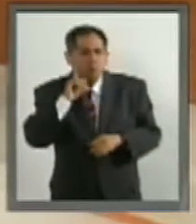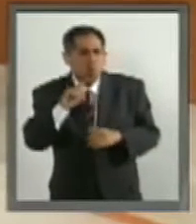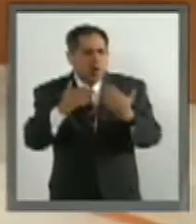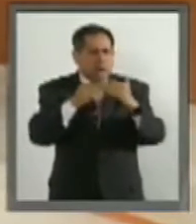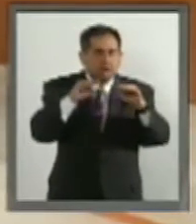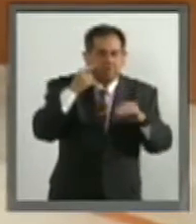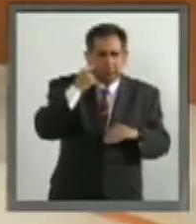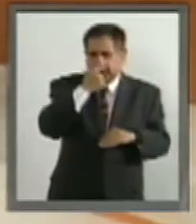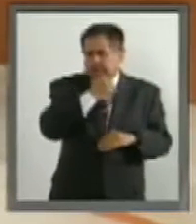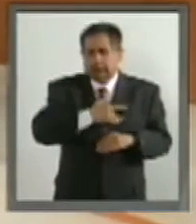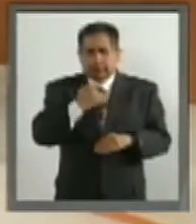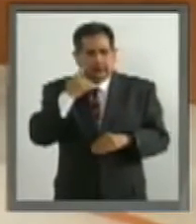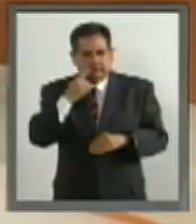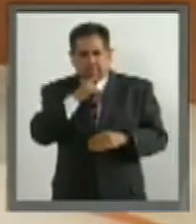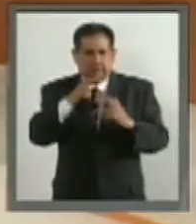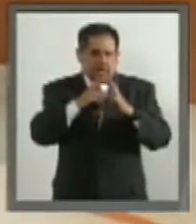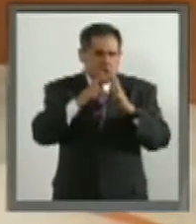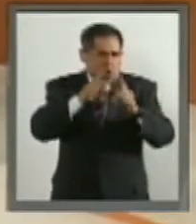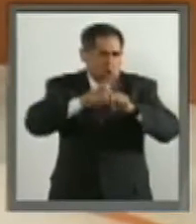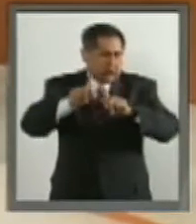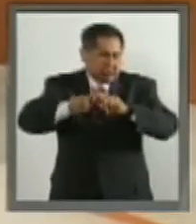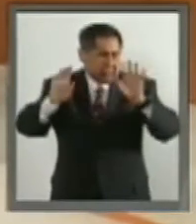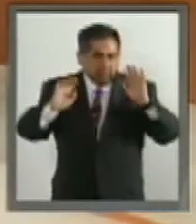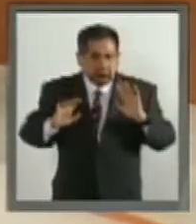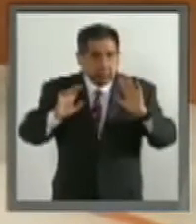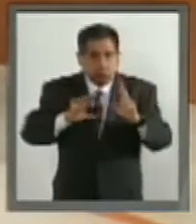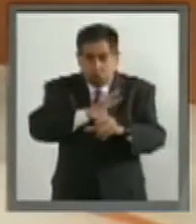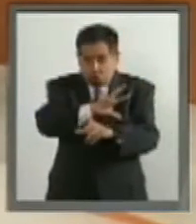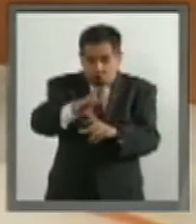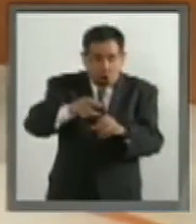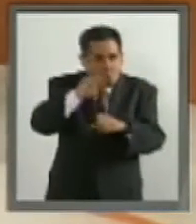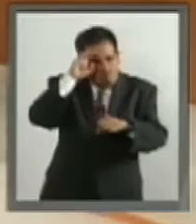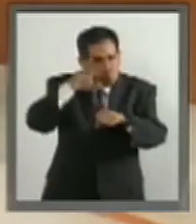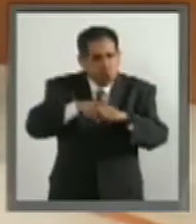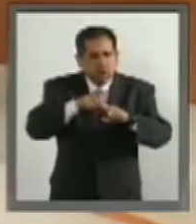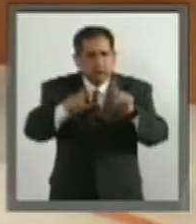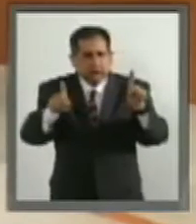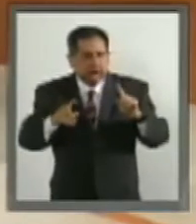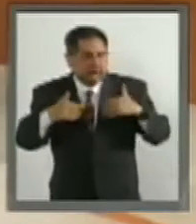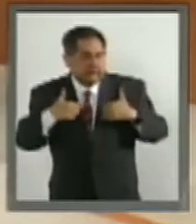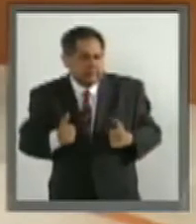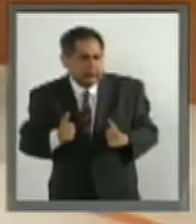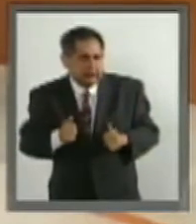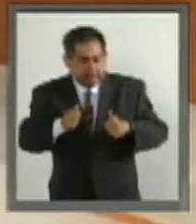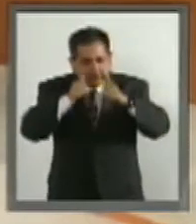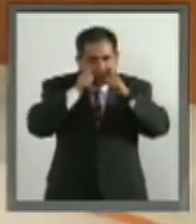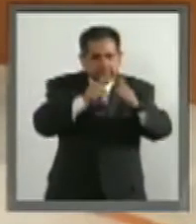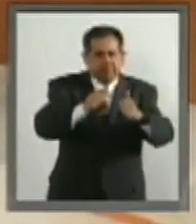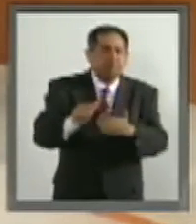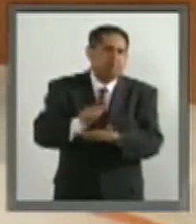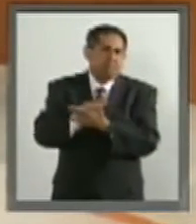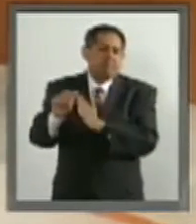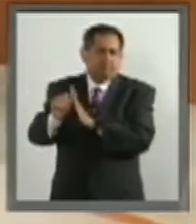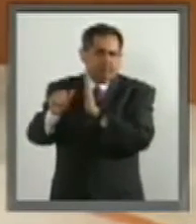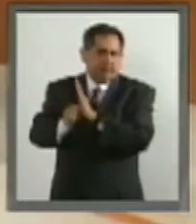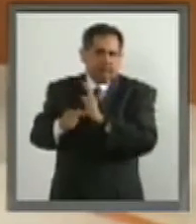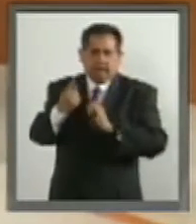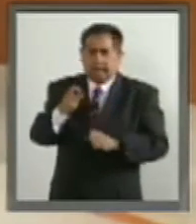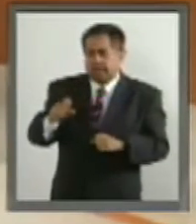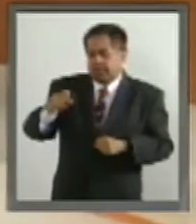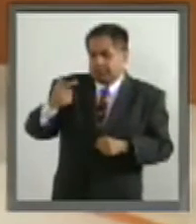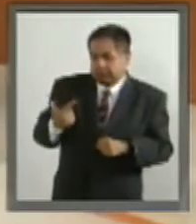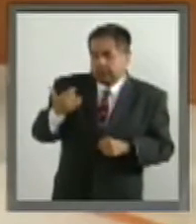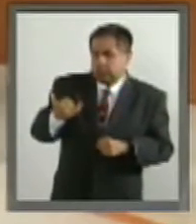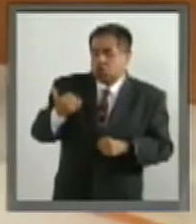sexual, creencias religiosas o prácticas culturales en términos de lo dispuesto en los artículos 7